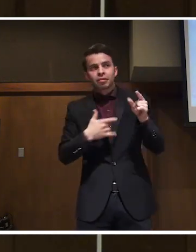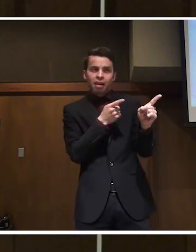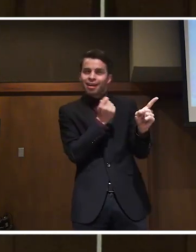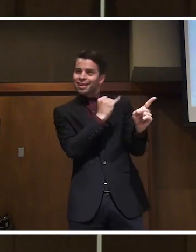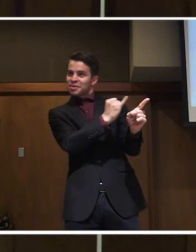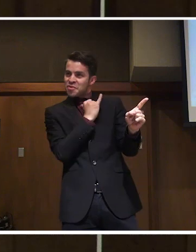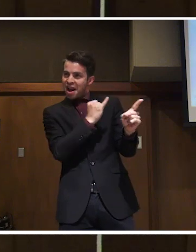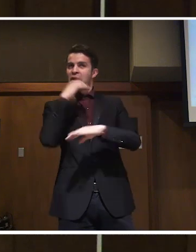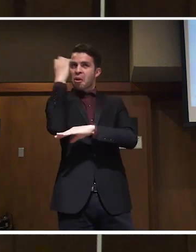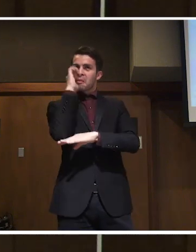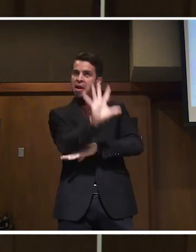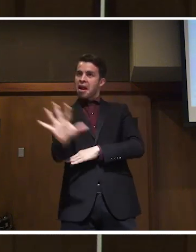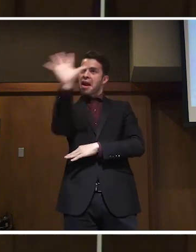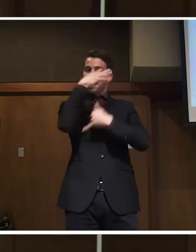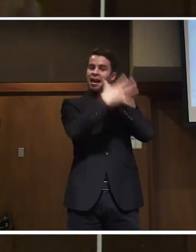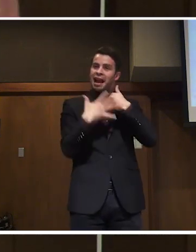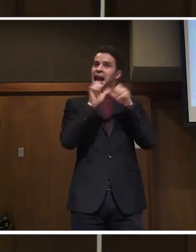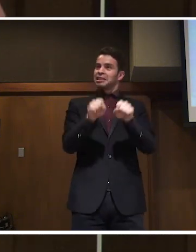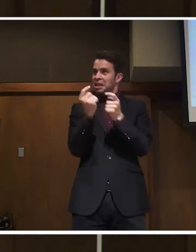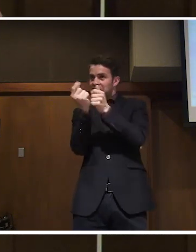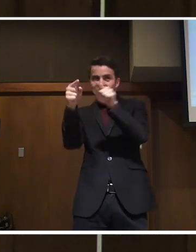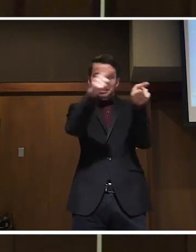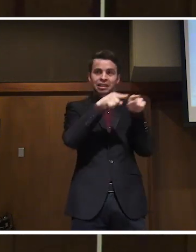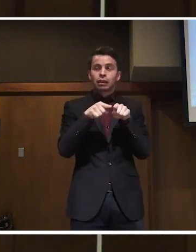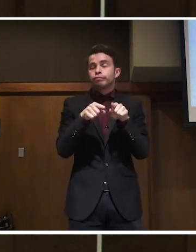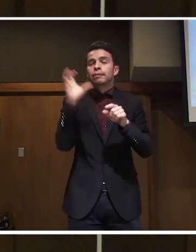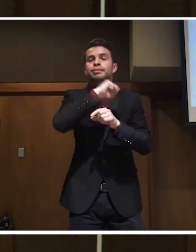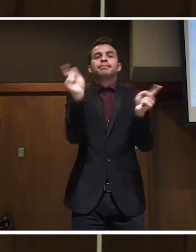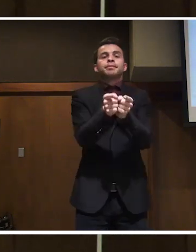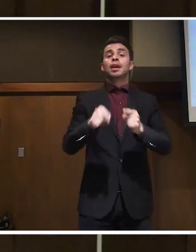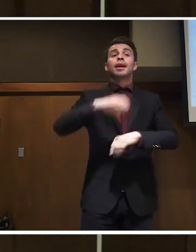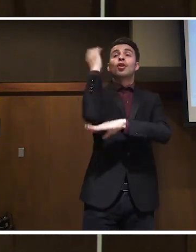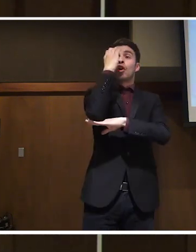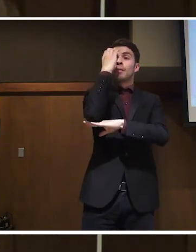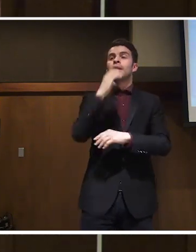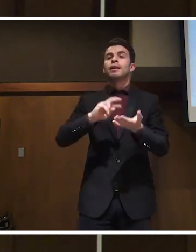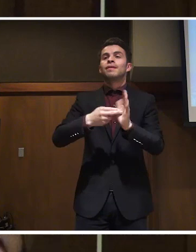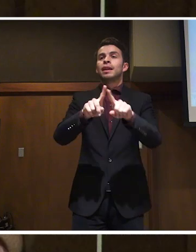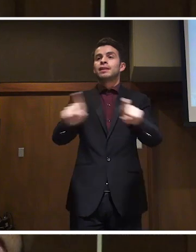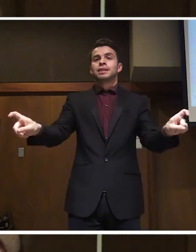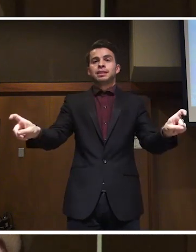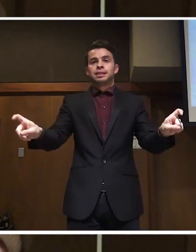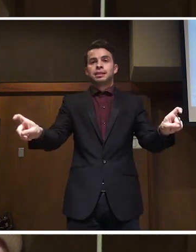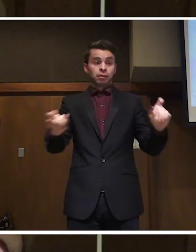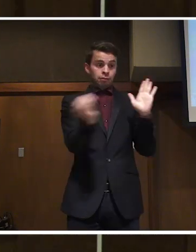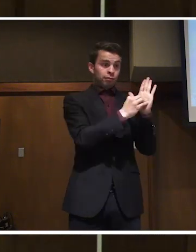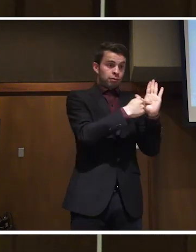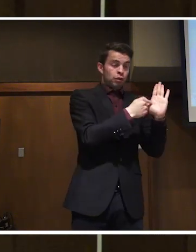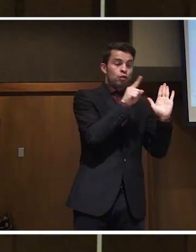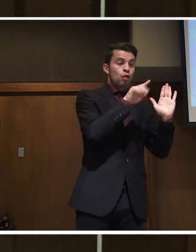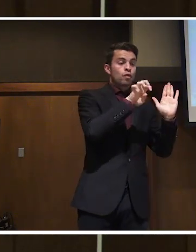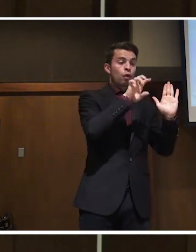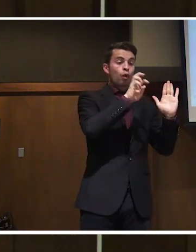etc. Colombia, pues, es un país que está hecho de diversidades, y esas diversidades las reconoció la Constitución del 81 y